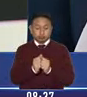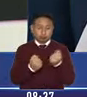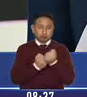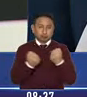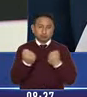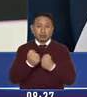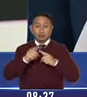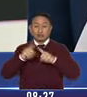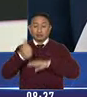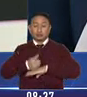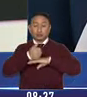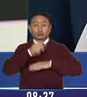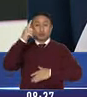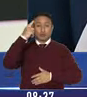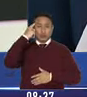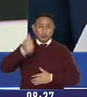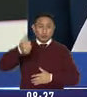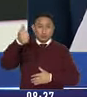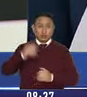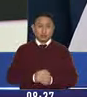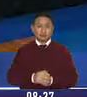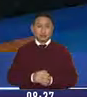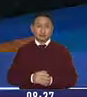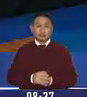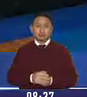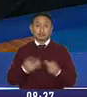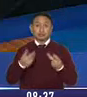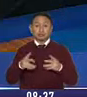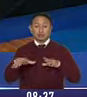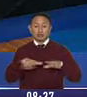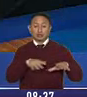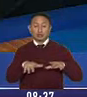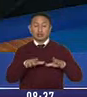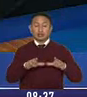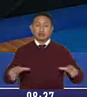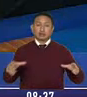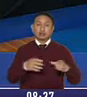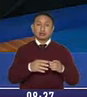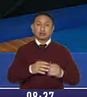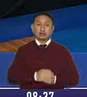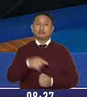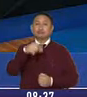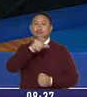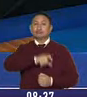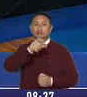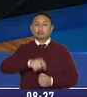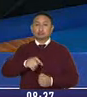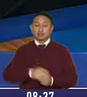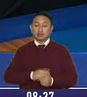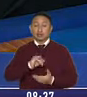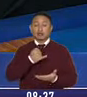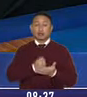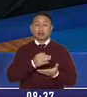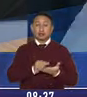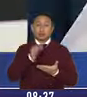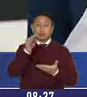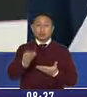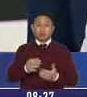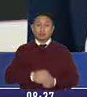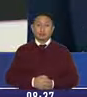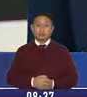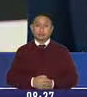entes del gobierno central, pero también coordinar en el territorio con los actores ciudadanos, con las juntas parroquiales, con